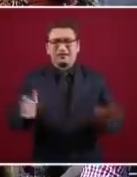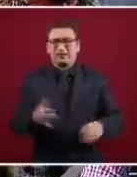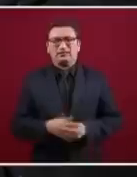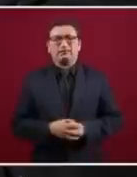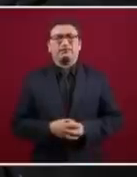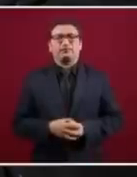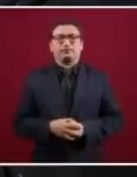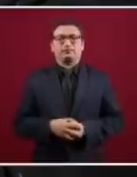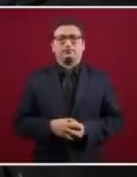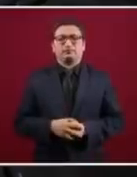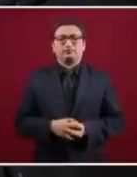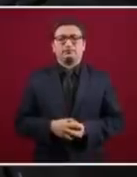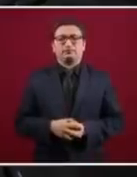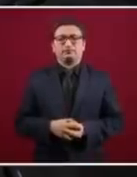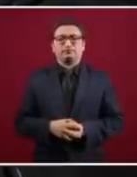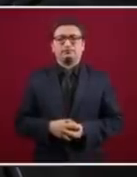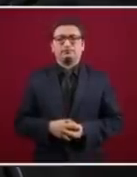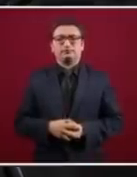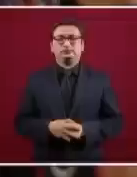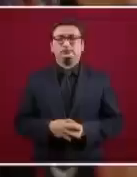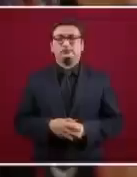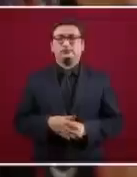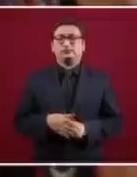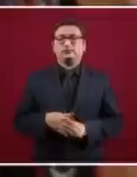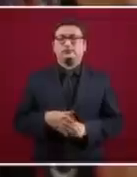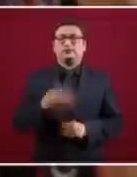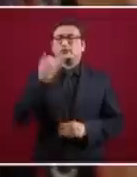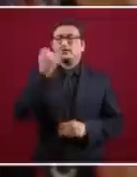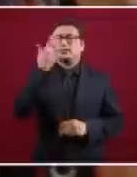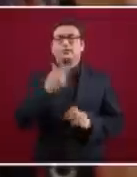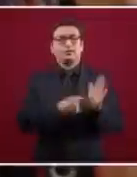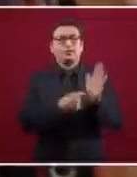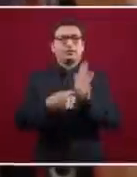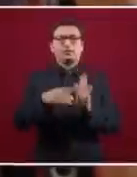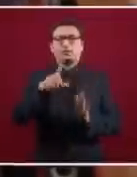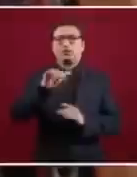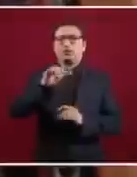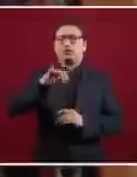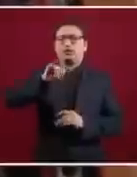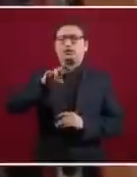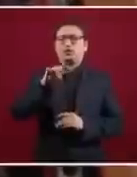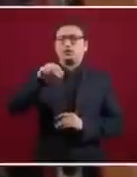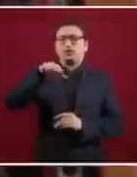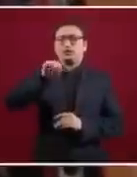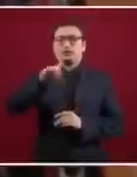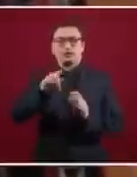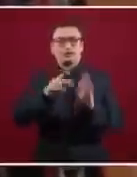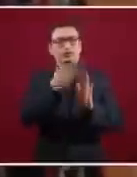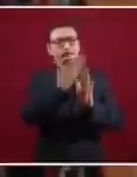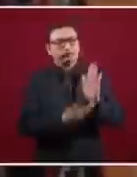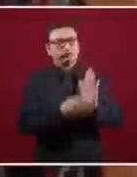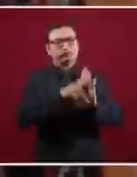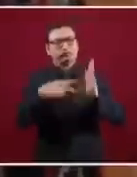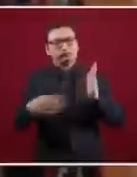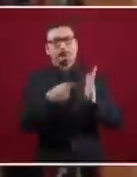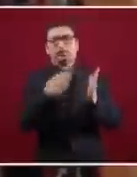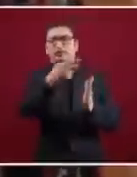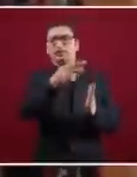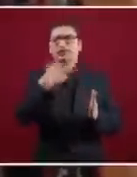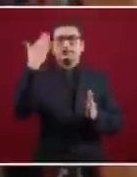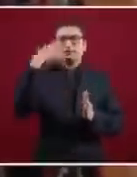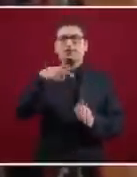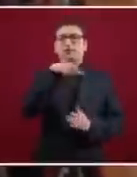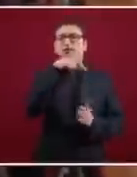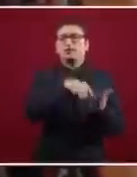así así que esta imagen que difunde que difunde la jornada en primera plana de este militar retenido